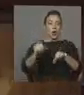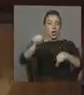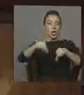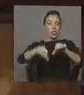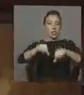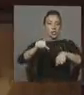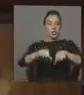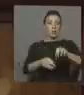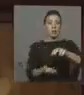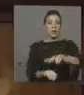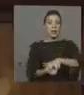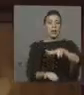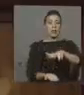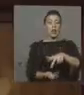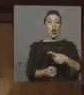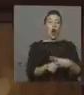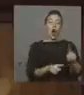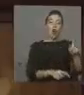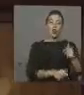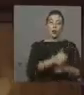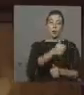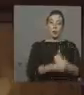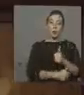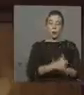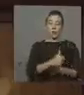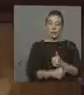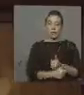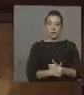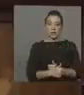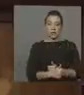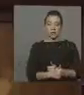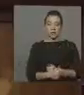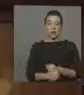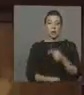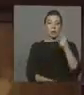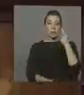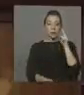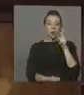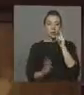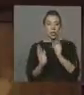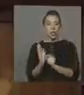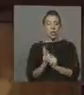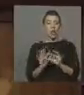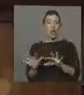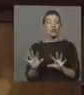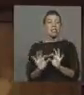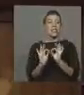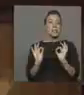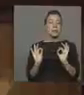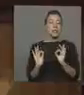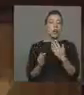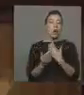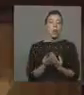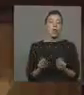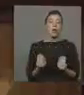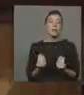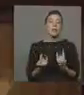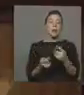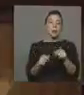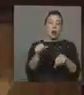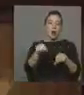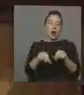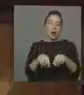cirujano ratificado por el de otro profesional. Dicha regla, sin embargo, reconoce excepciones en los casos en que se requiere una